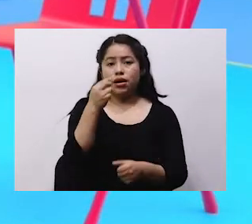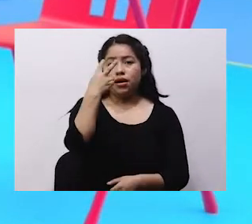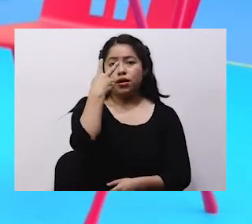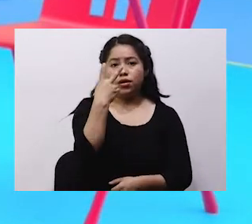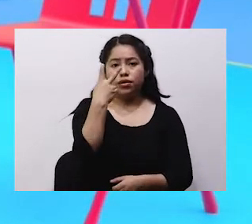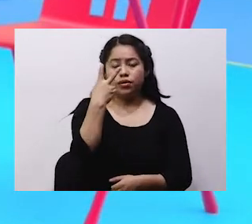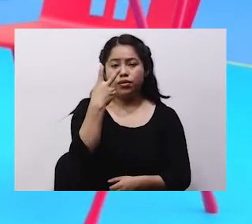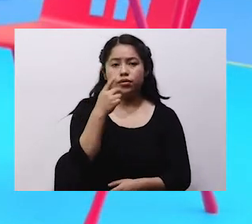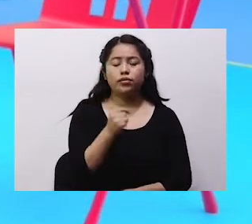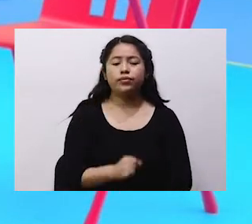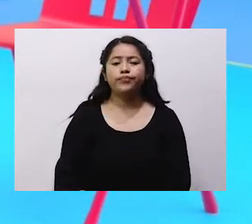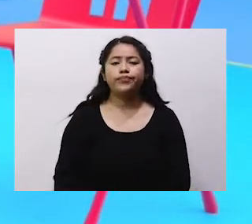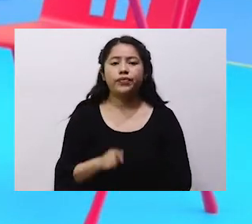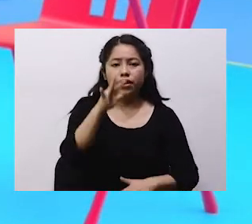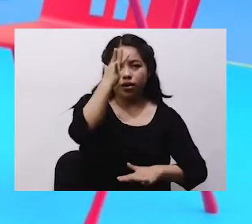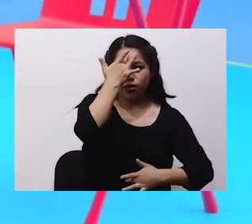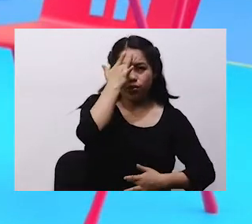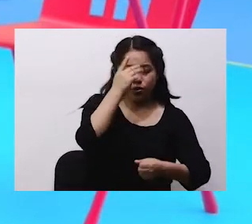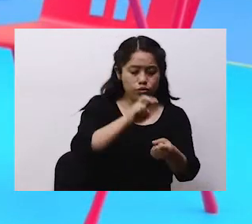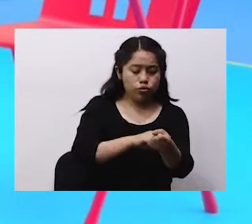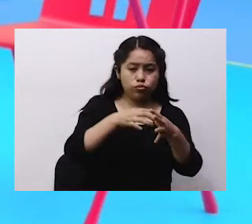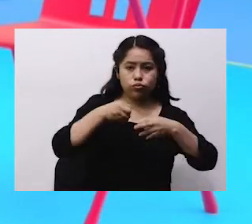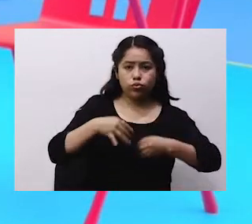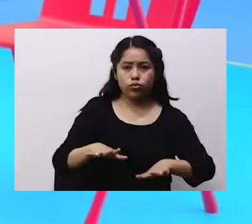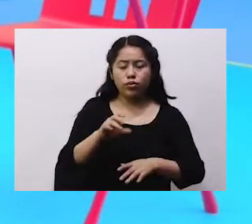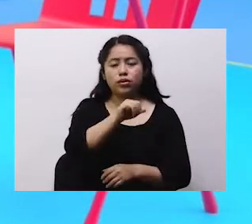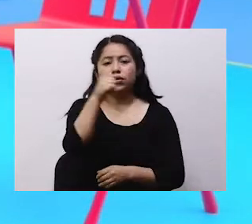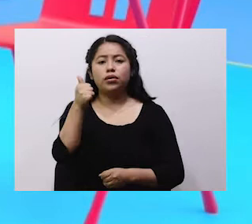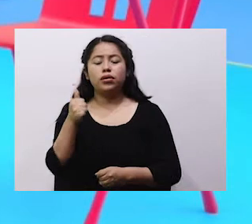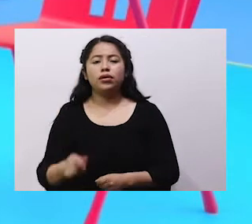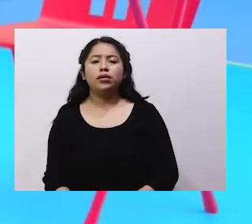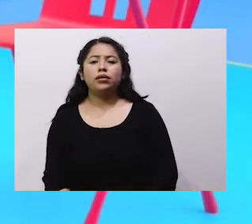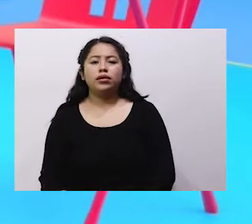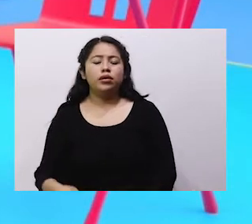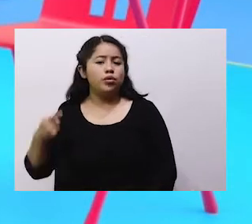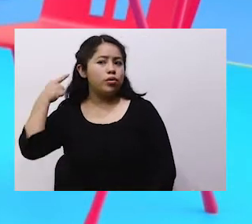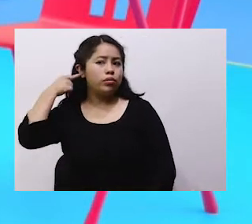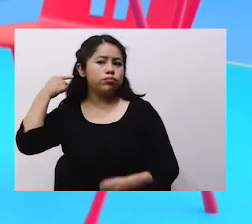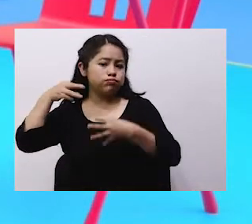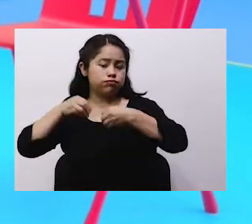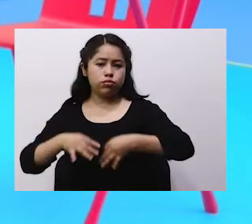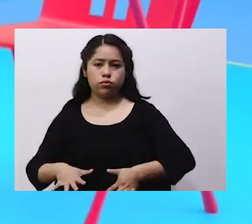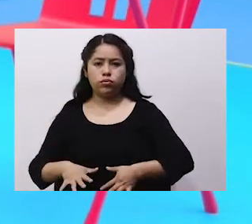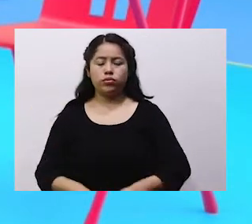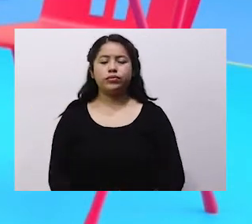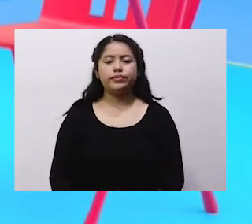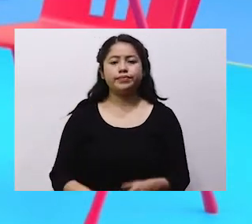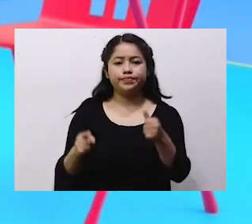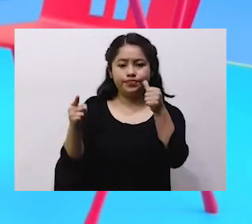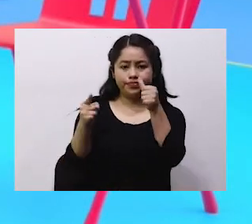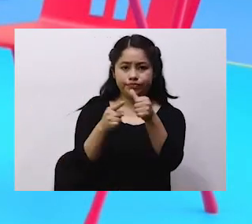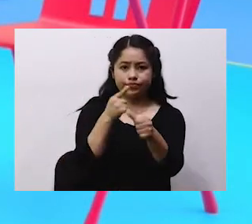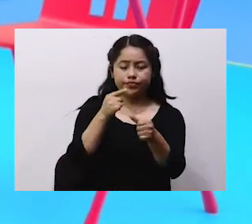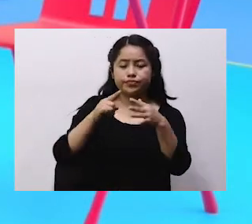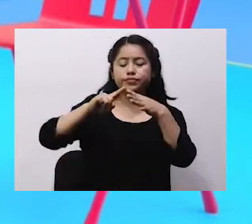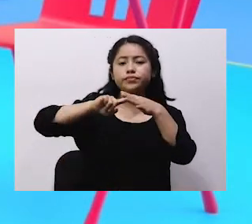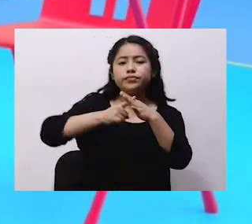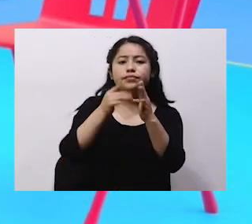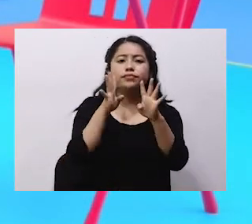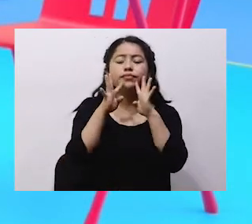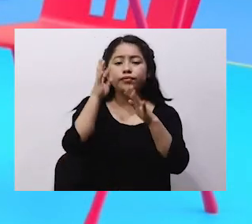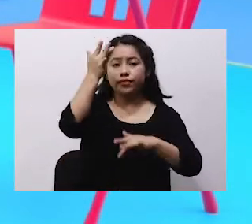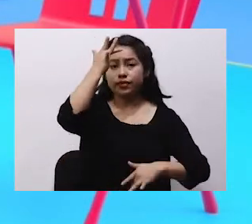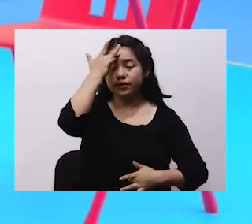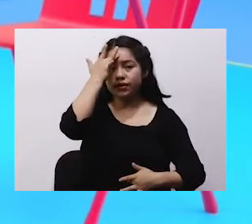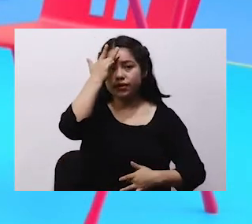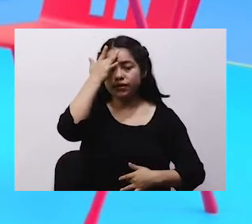dos: enfermedades del sistema nervioso central y enfermedades del sistema nervioso periférico. Comenzaremos hablando de